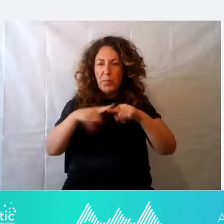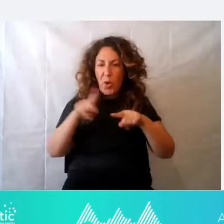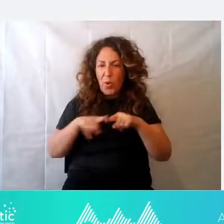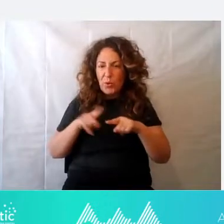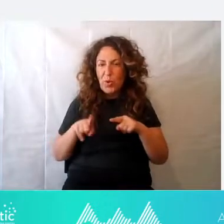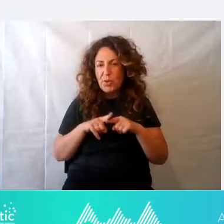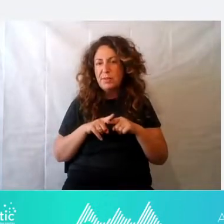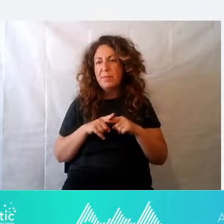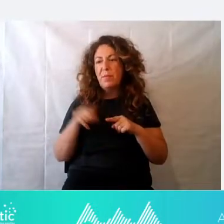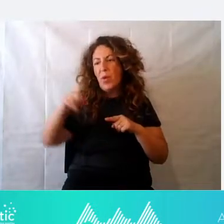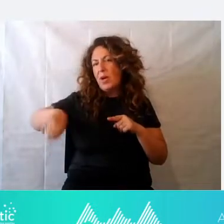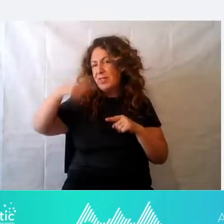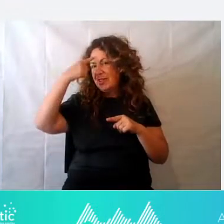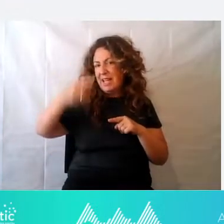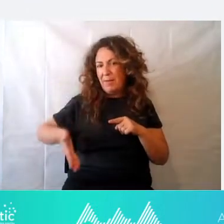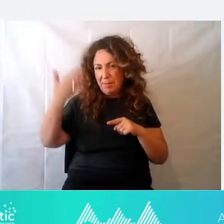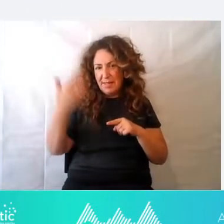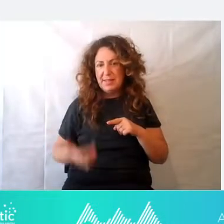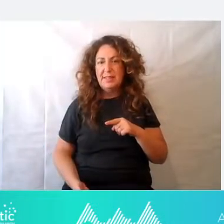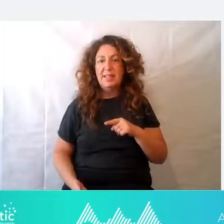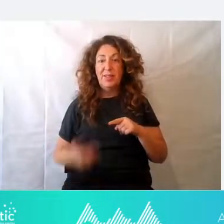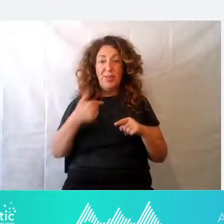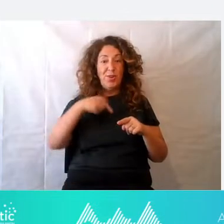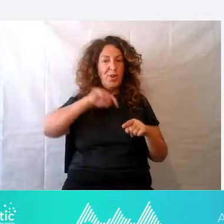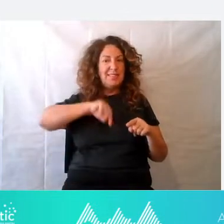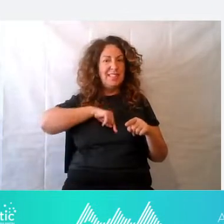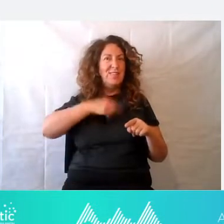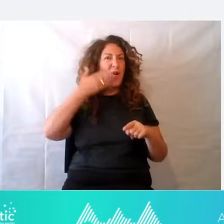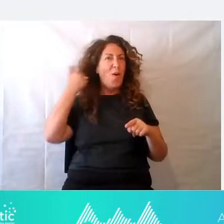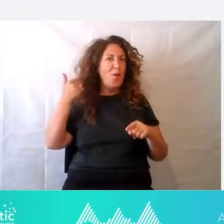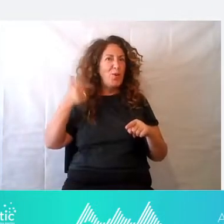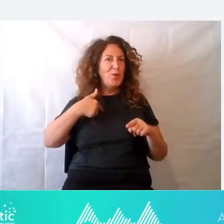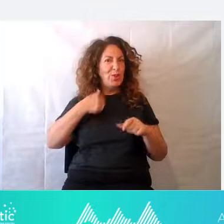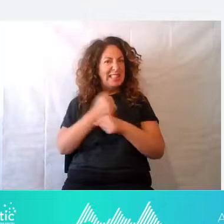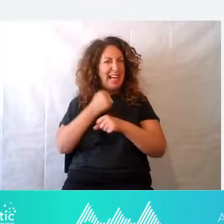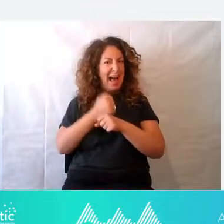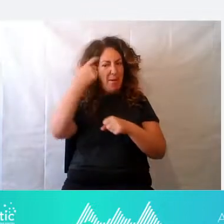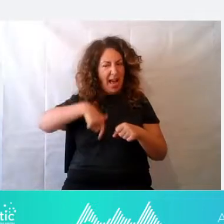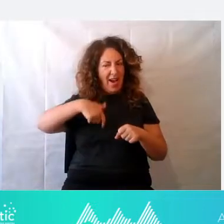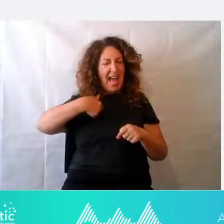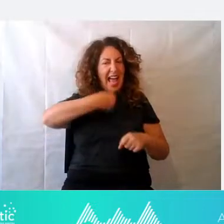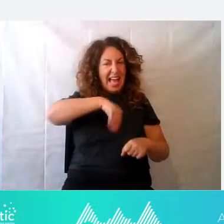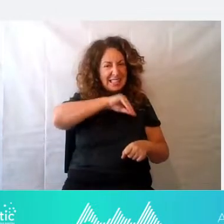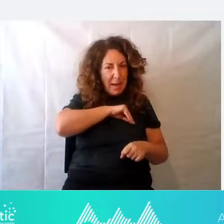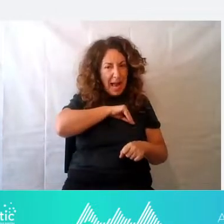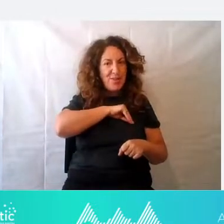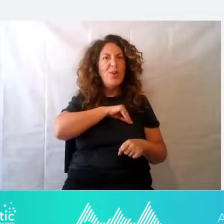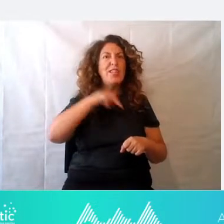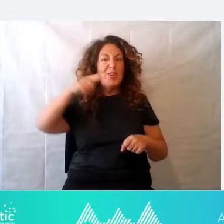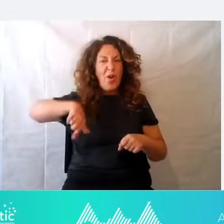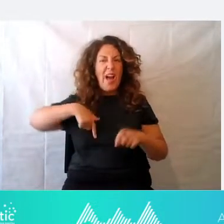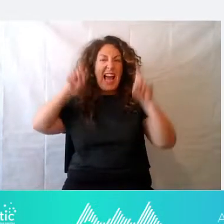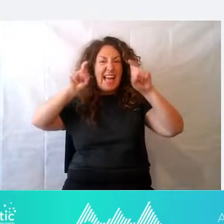lo cual como español y empleado de samsung me hace sentir muy orgulloso porque estamos enseñando al resto del mundo cómo utilizar la tecnología en